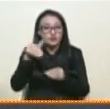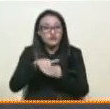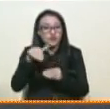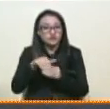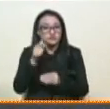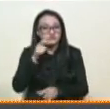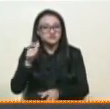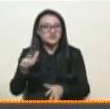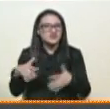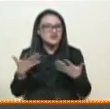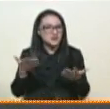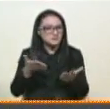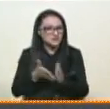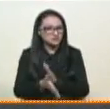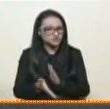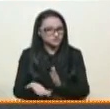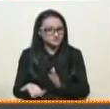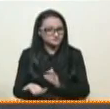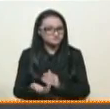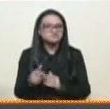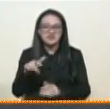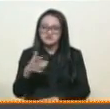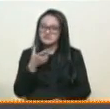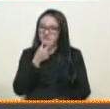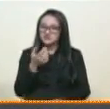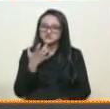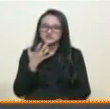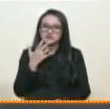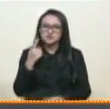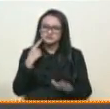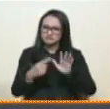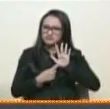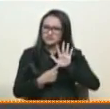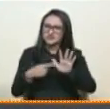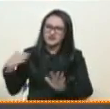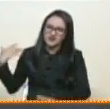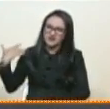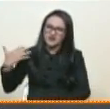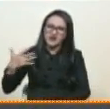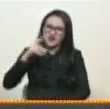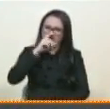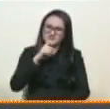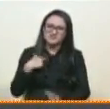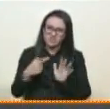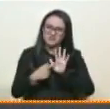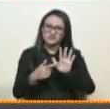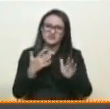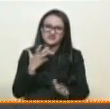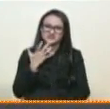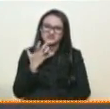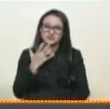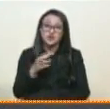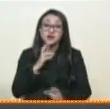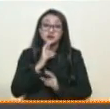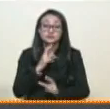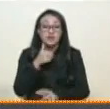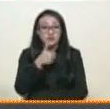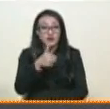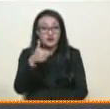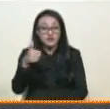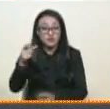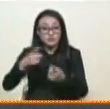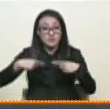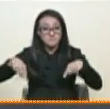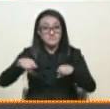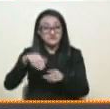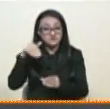lo dude. Bueno, aquí es sencillo, nosotros lo hemos demostrado a lo largo de todos estos años. Los resultados de cada una de las